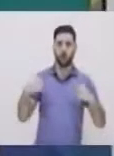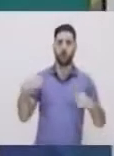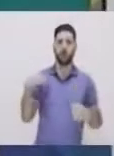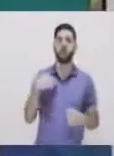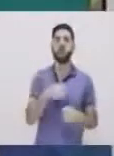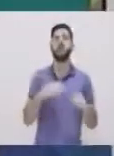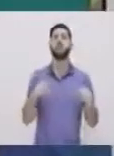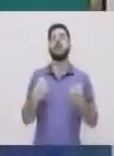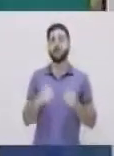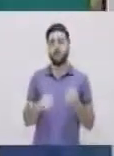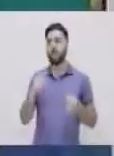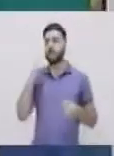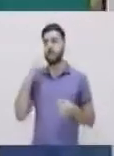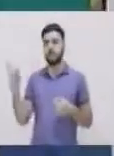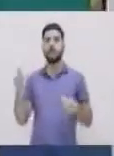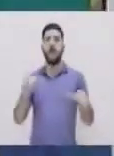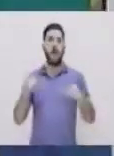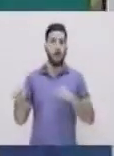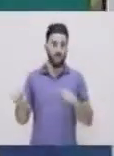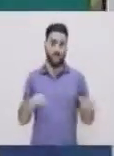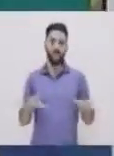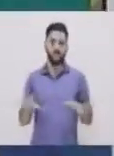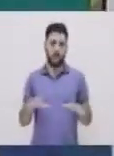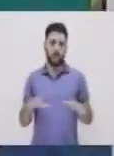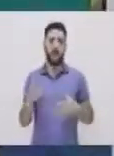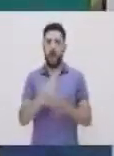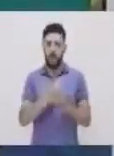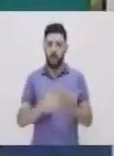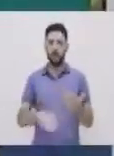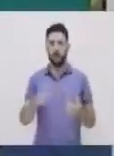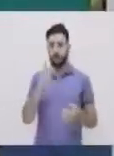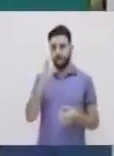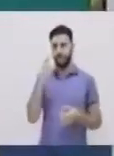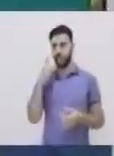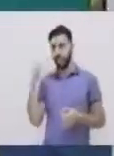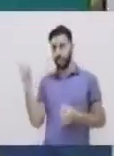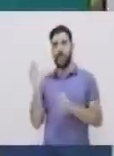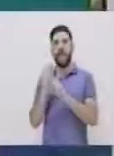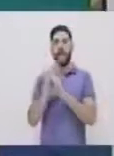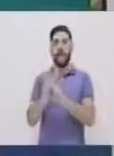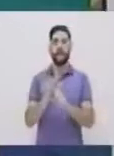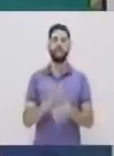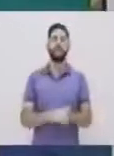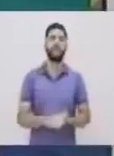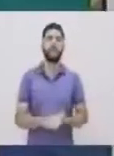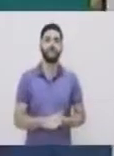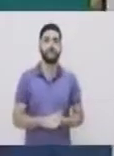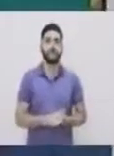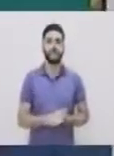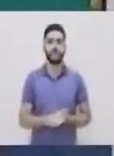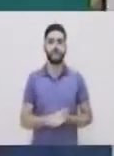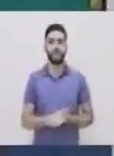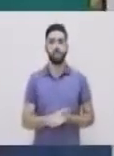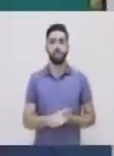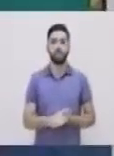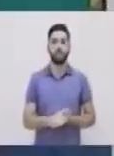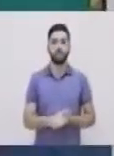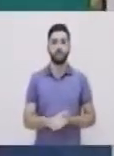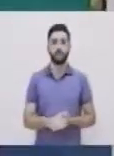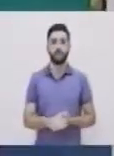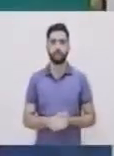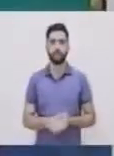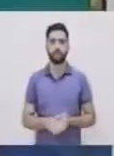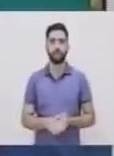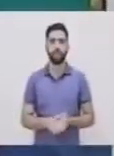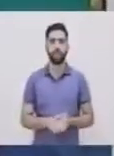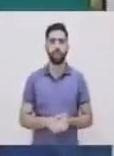a realizar una pequeña actividad. Observemos antes de esto esta pequeña curva. Según la ley de conservación